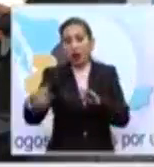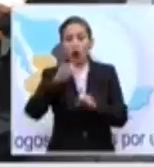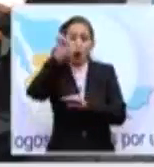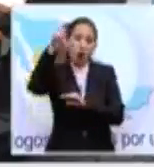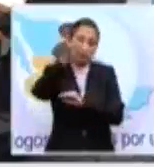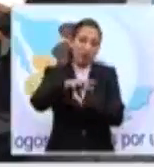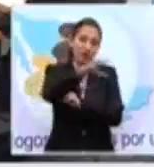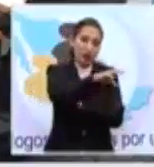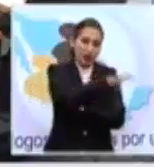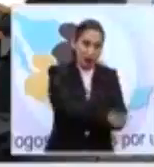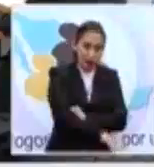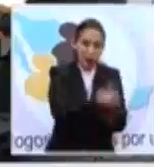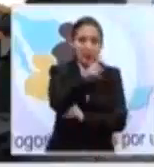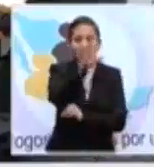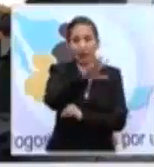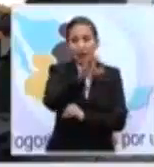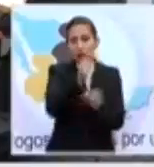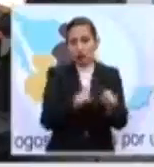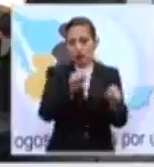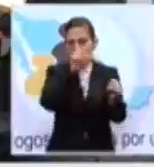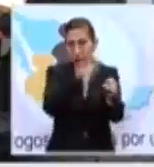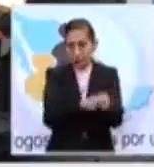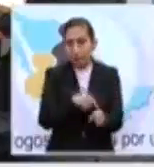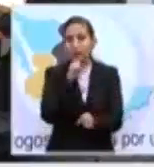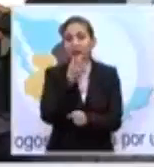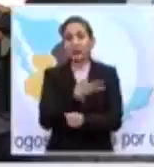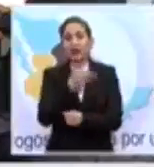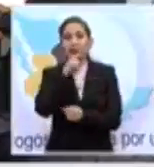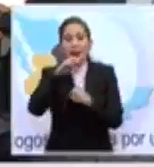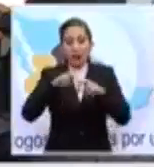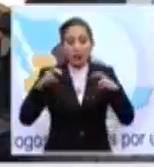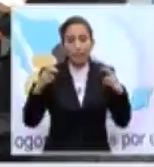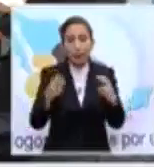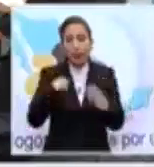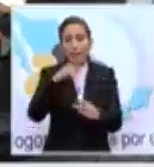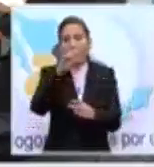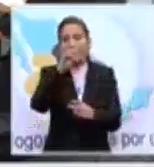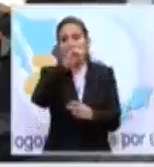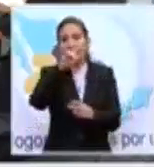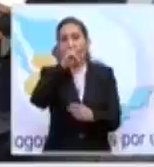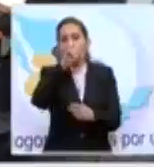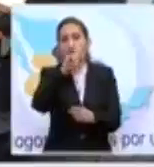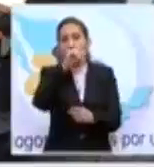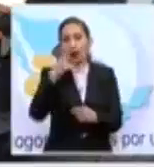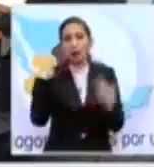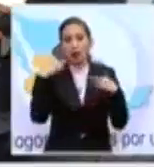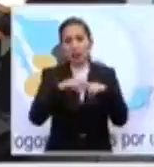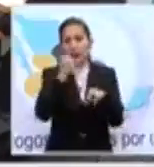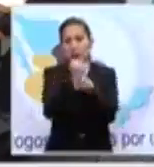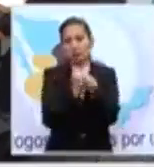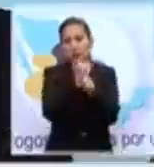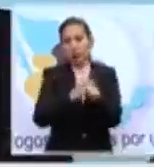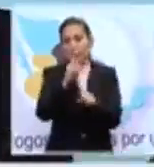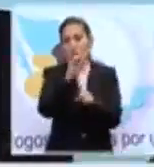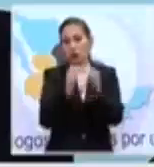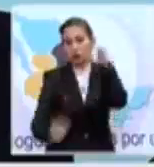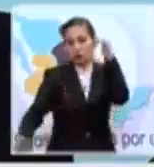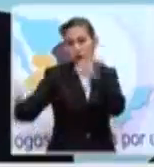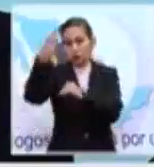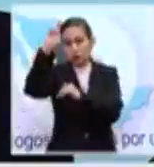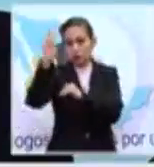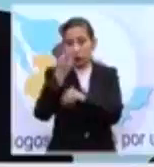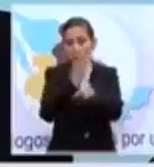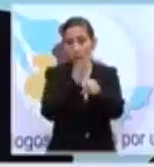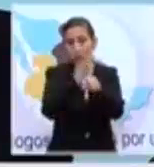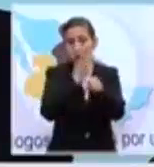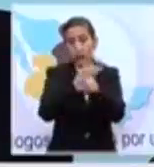otras áreas del ámbito social. Tenemos en la mesa también a María de Jesús Santiago Cruz, profesora investigadora de posgrado de